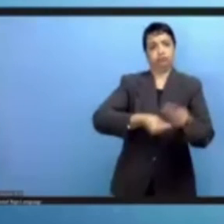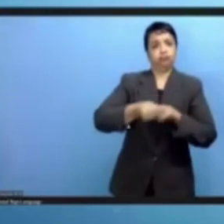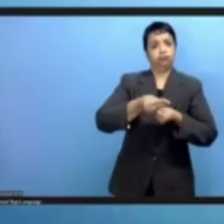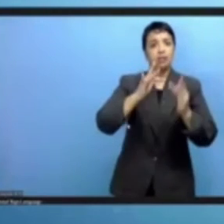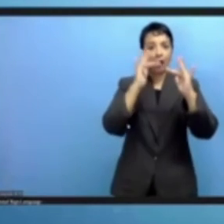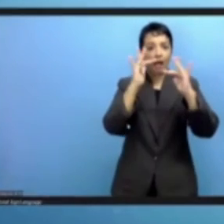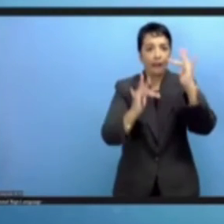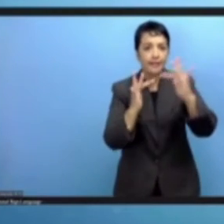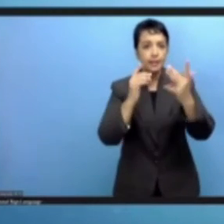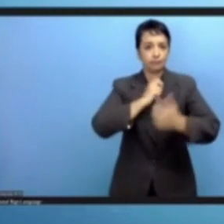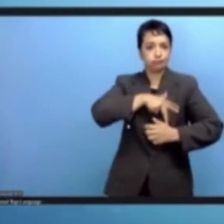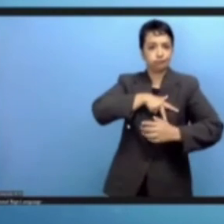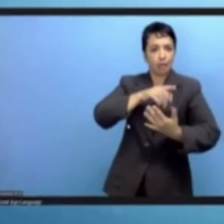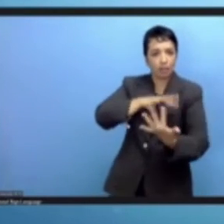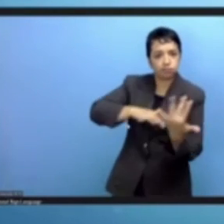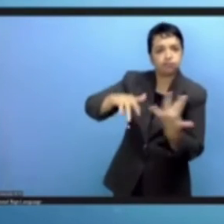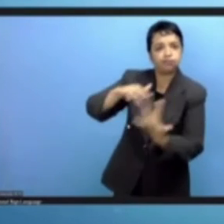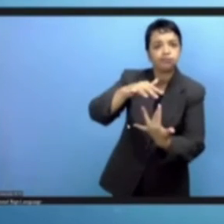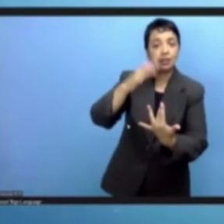es inmenso